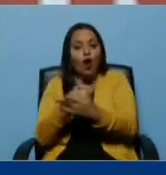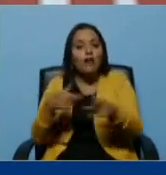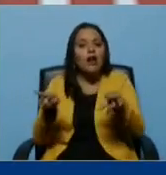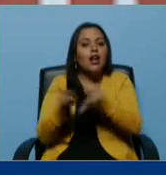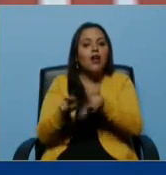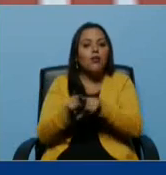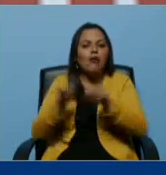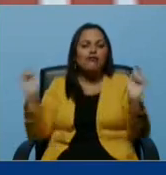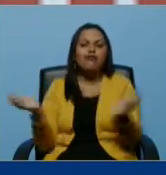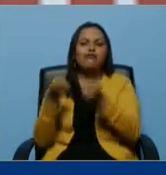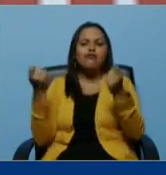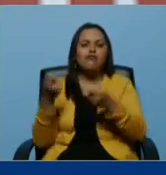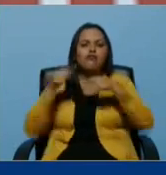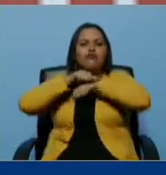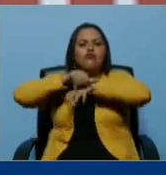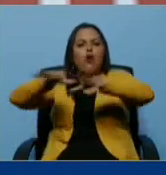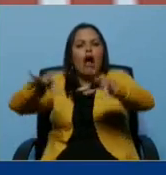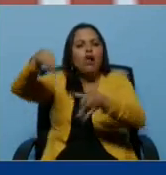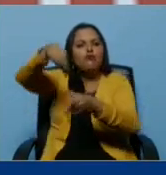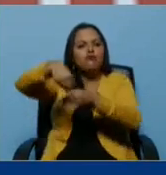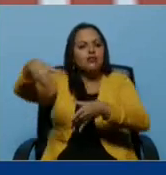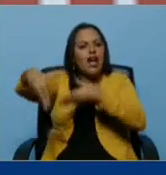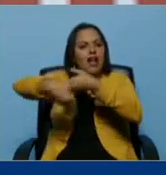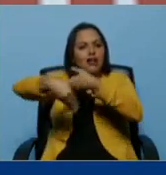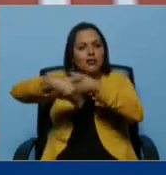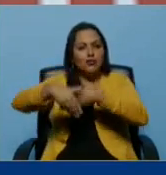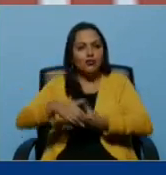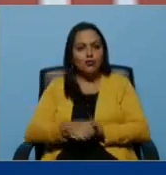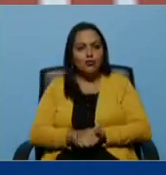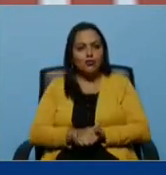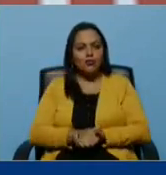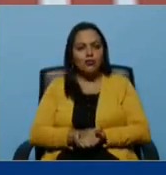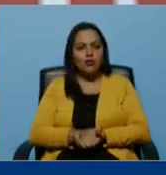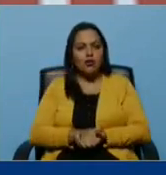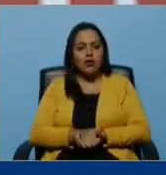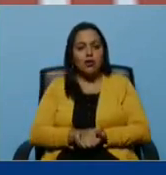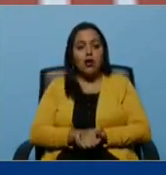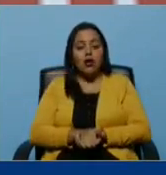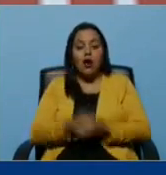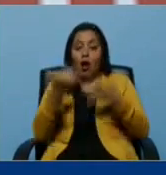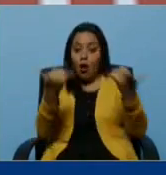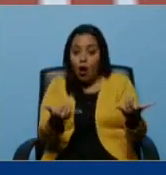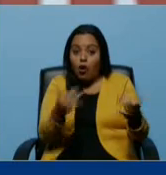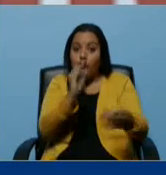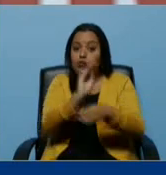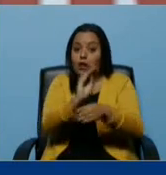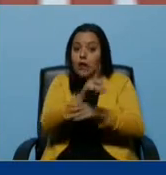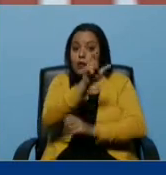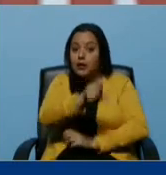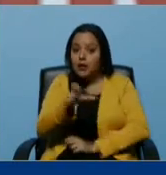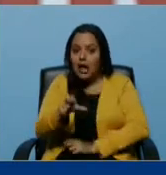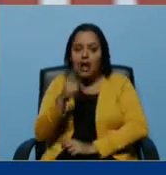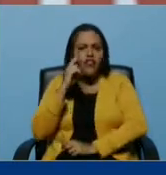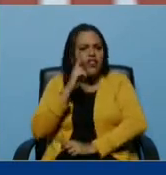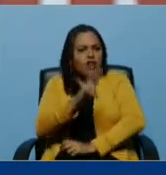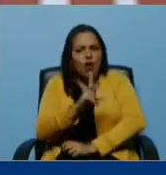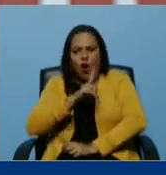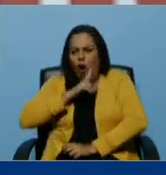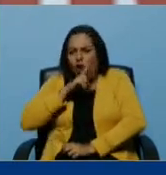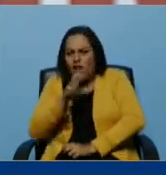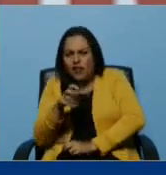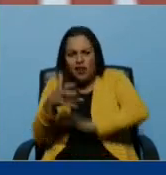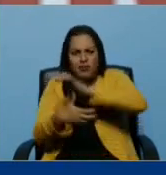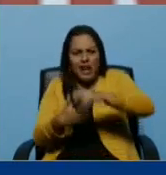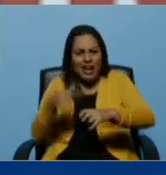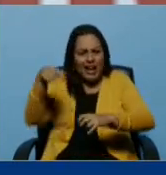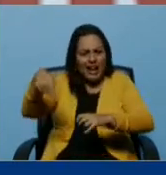por el odio sembrado en las redes sociales. Para proteger a la gente, fíjense que hemos visto unas cosas dantescas. Este fin